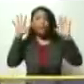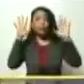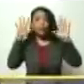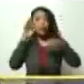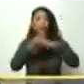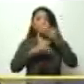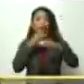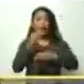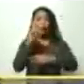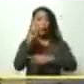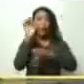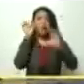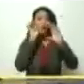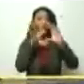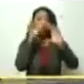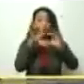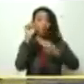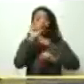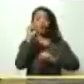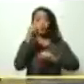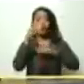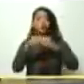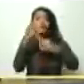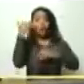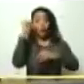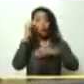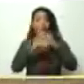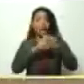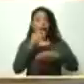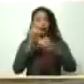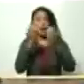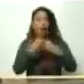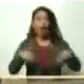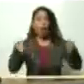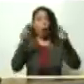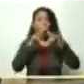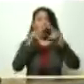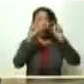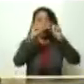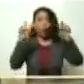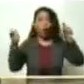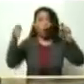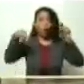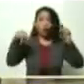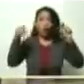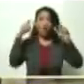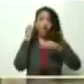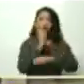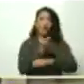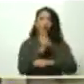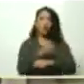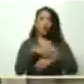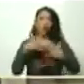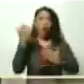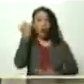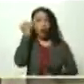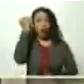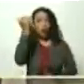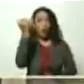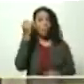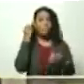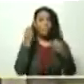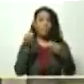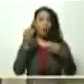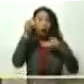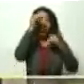crea un fondo en efecto se crea un fondo de Naciones Unidas porque fue el mecanismo financiero que se ideó para